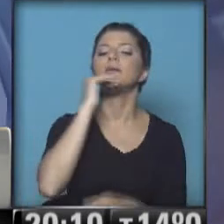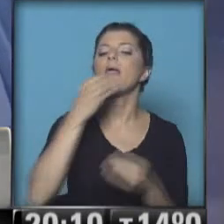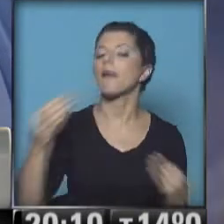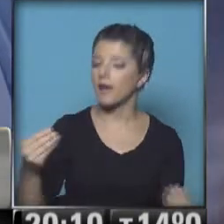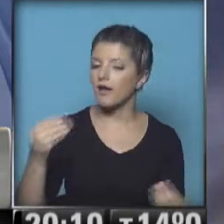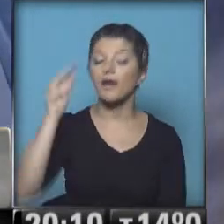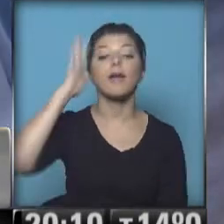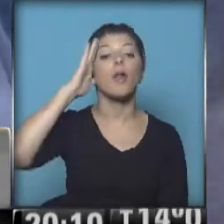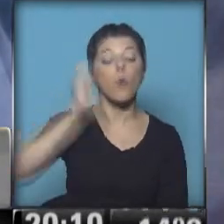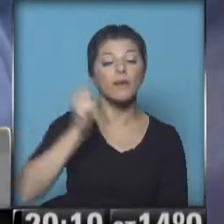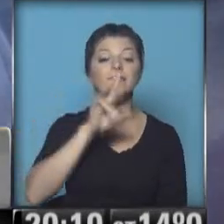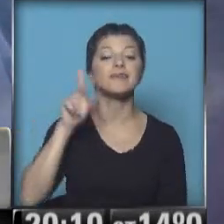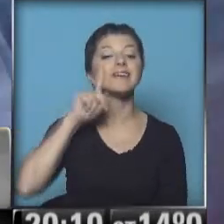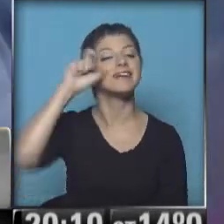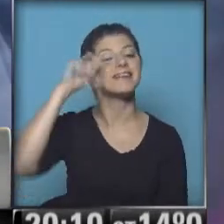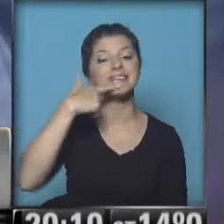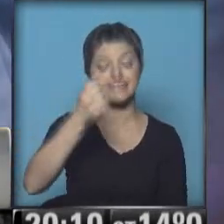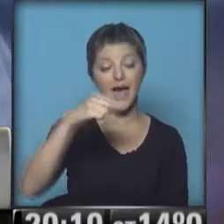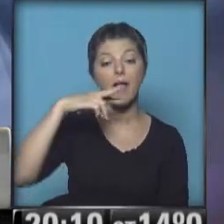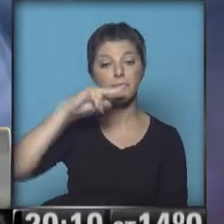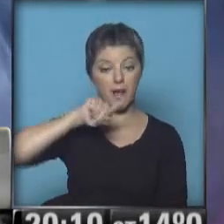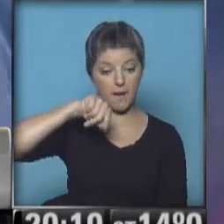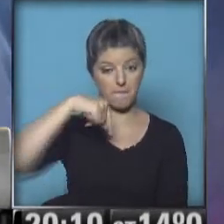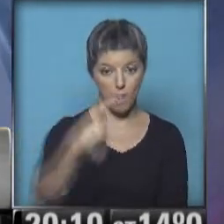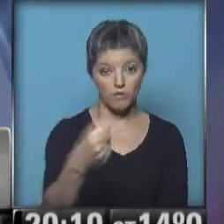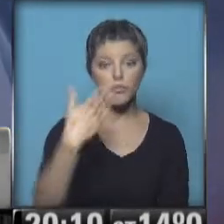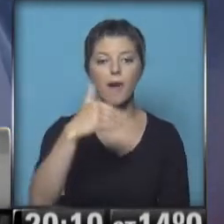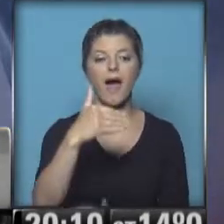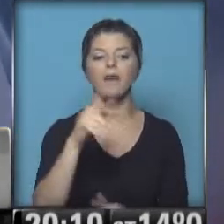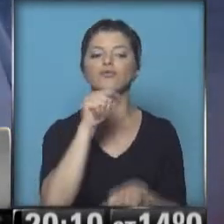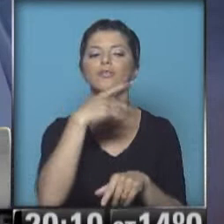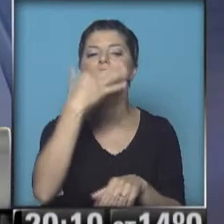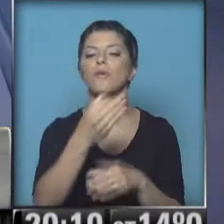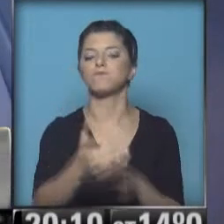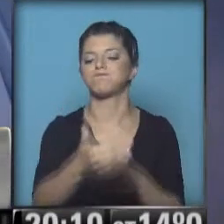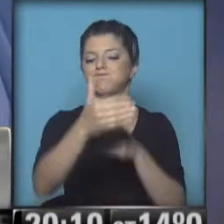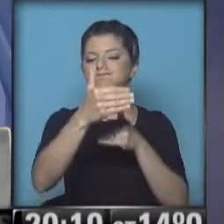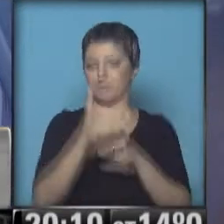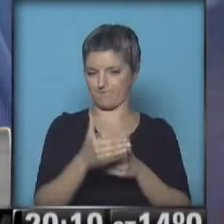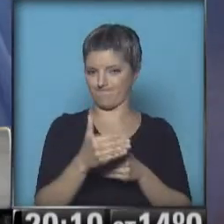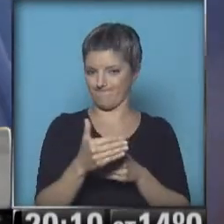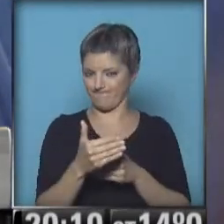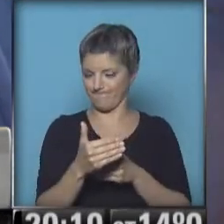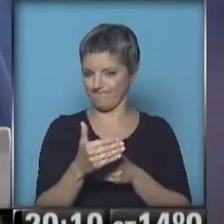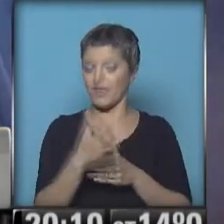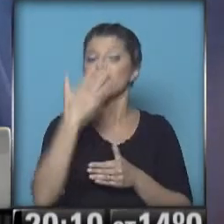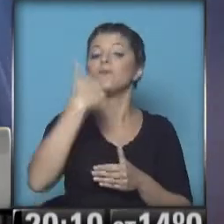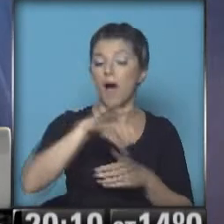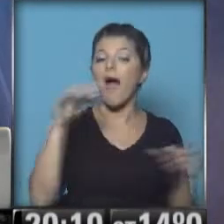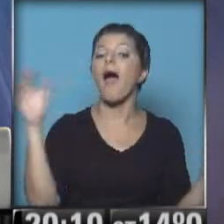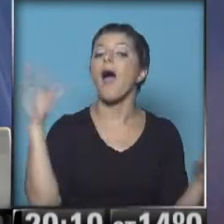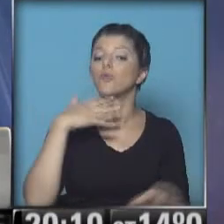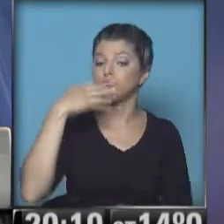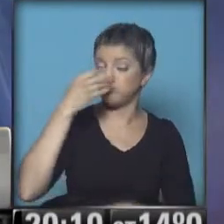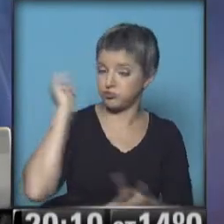el viernes va a volver atrás sobre sus pasos y de alguna manera va a autorizar al citibank